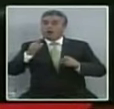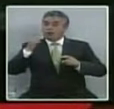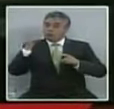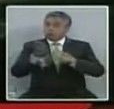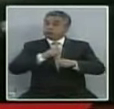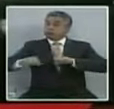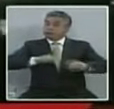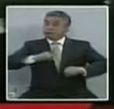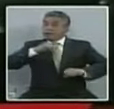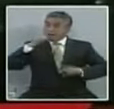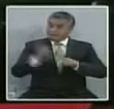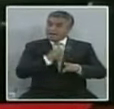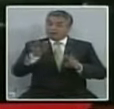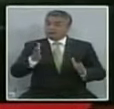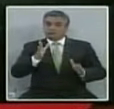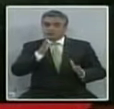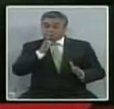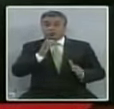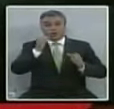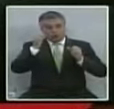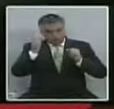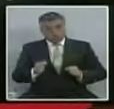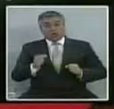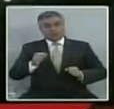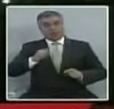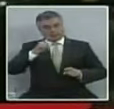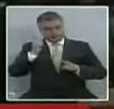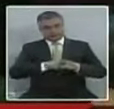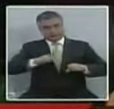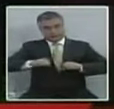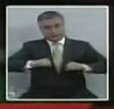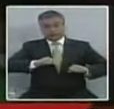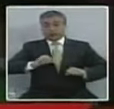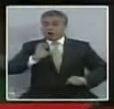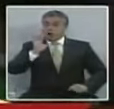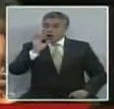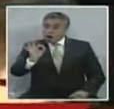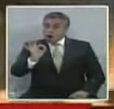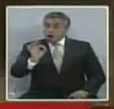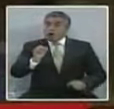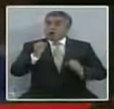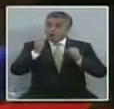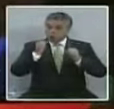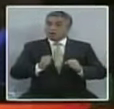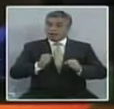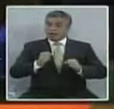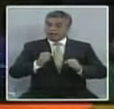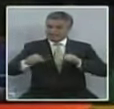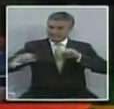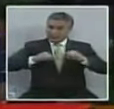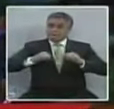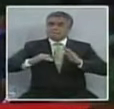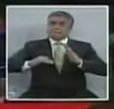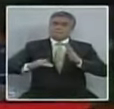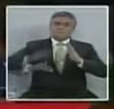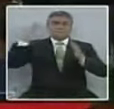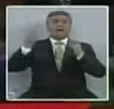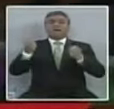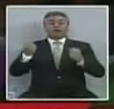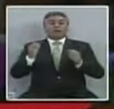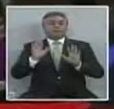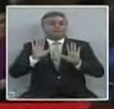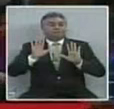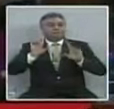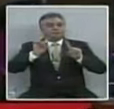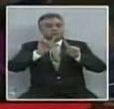O porque podría venir otro terremoto, por ejemplo. Podría venir una réplica importante, uno, o podría venir un evento más grande. En rigor, eso nadie lo puede